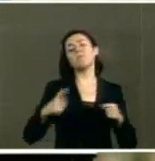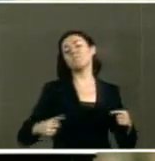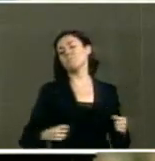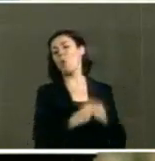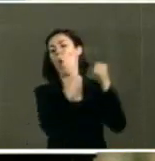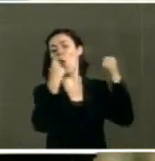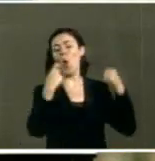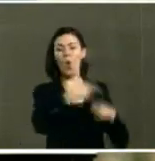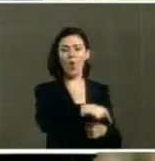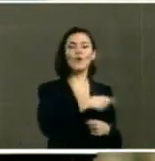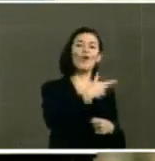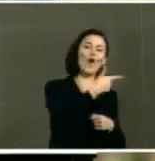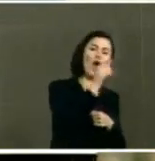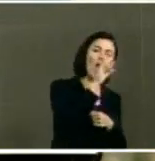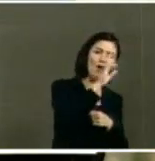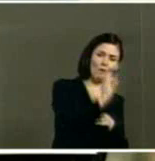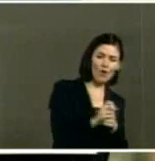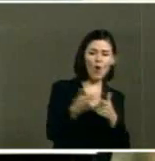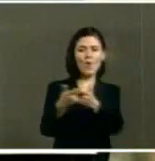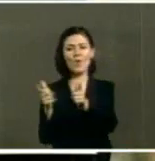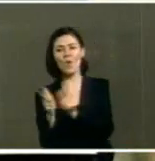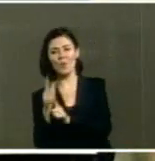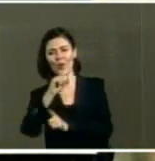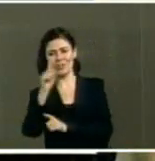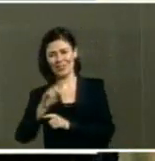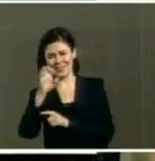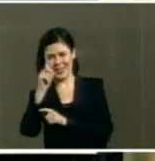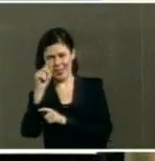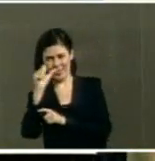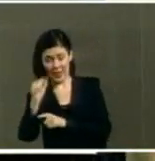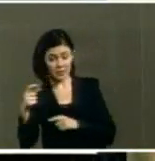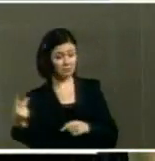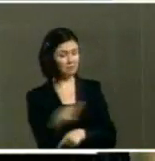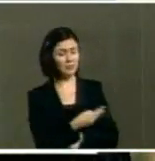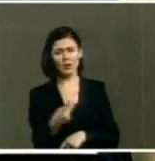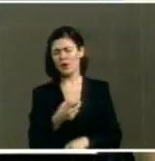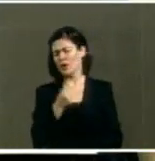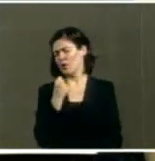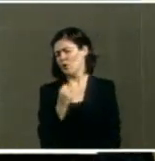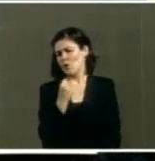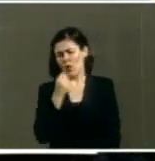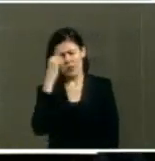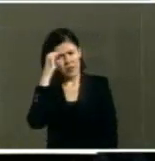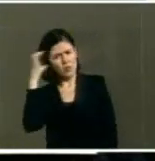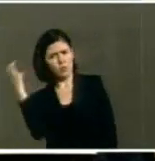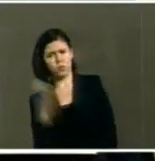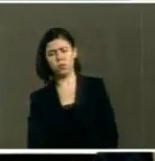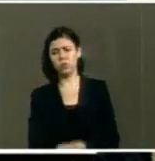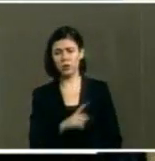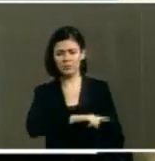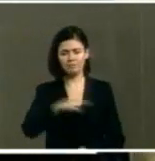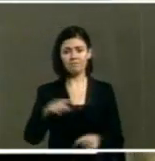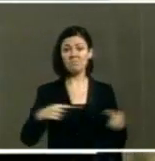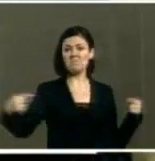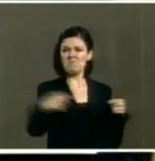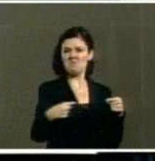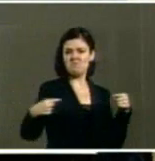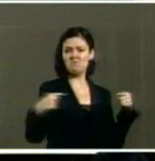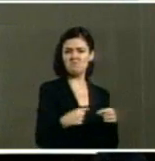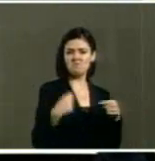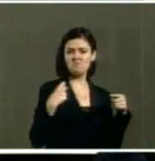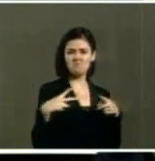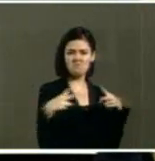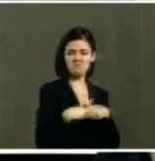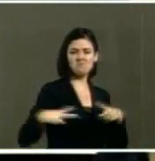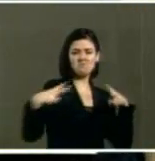Zetas, que han protagonizado entre sí una de las más cruentas disputas que se tenga registro. Esta lucha